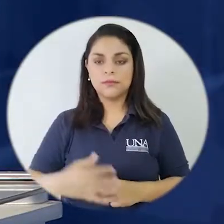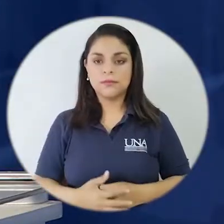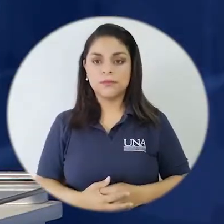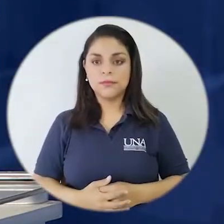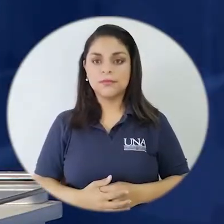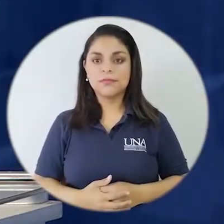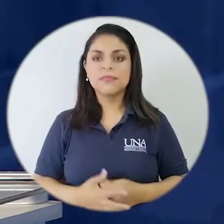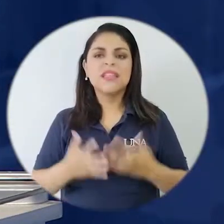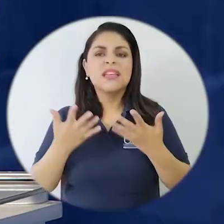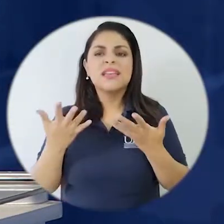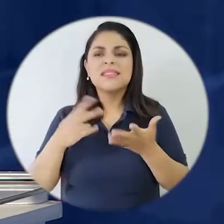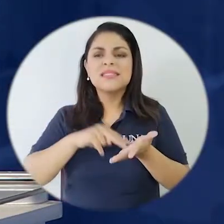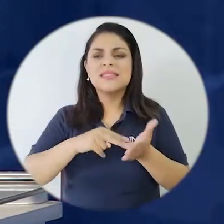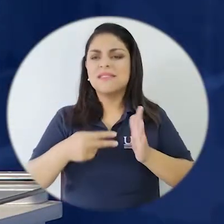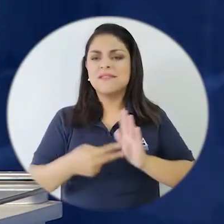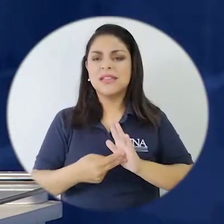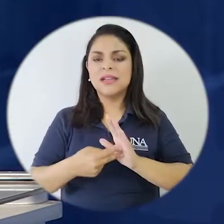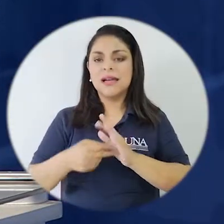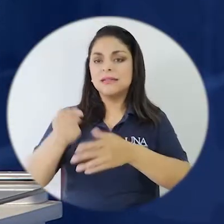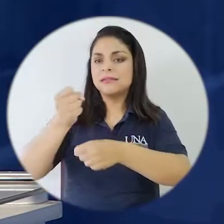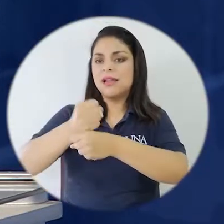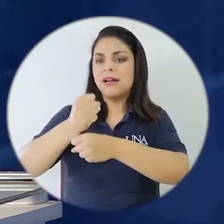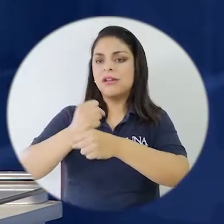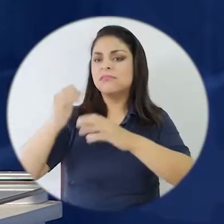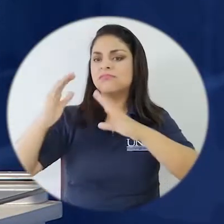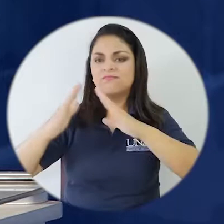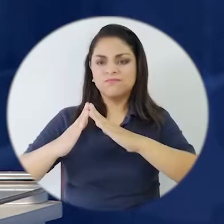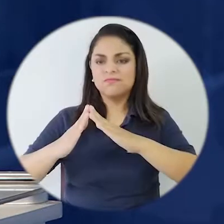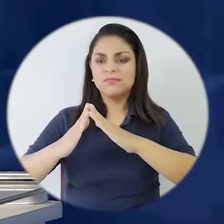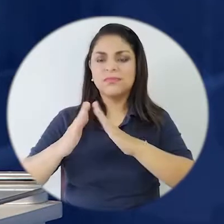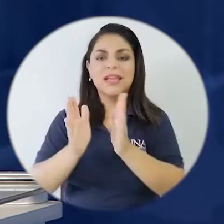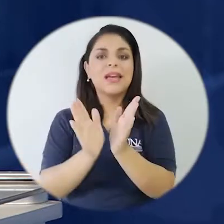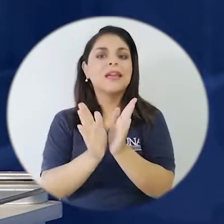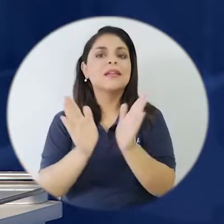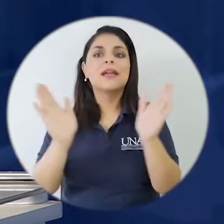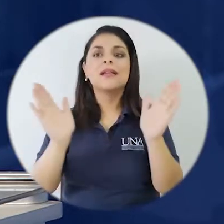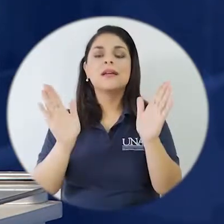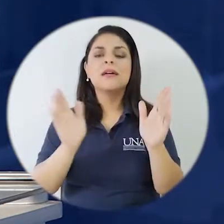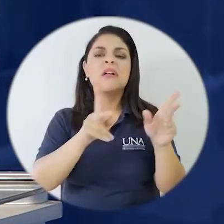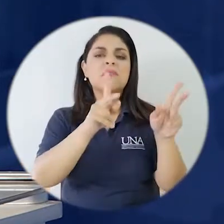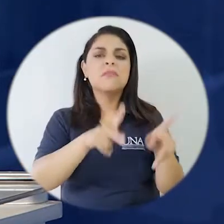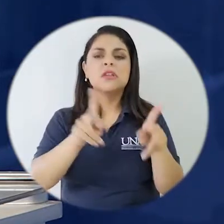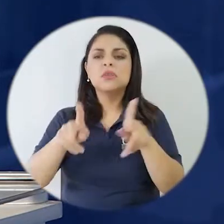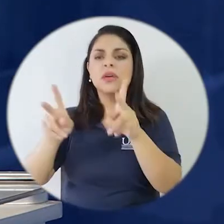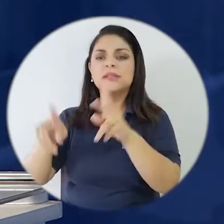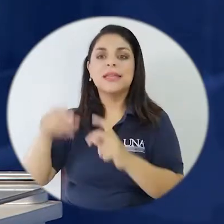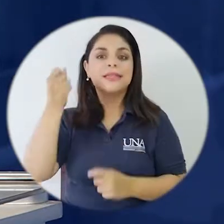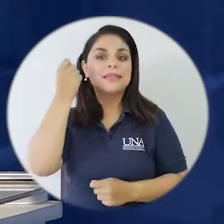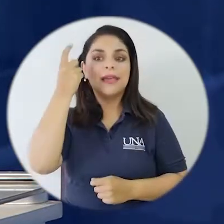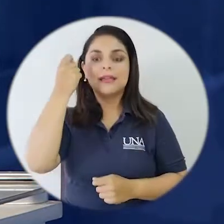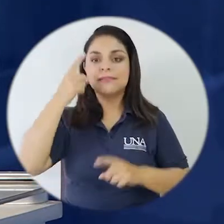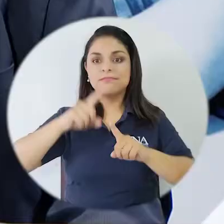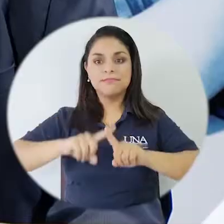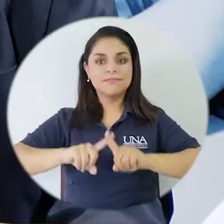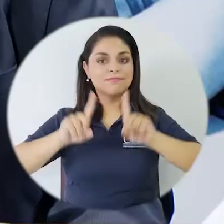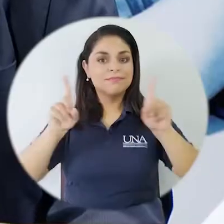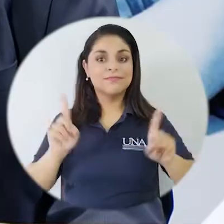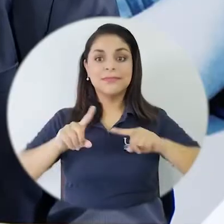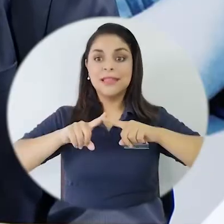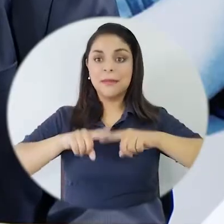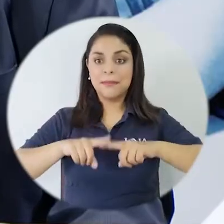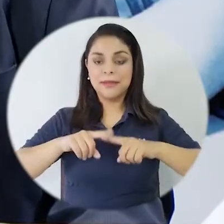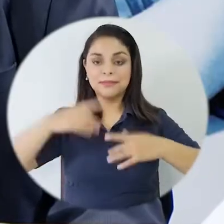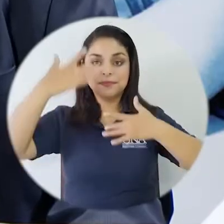términos generales por teletrabajo? Porque hoy por hoy, pues, cada persona lo entiende según cómo se ha tenido que acomodar con el tema de la